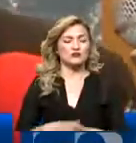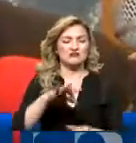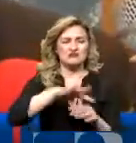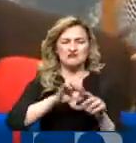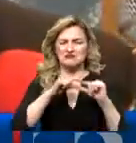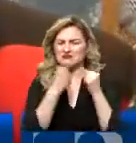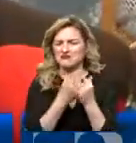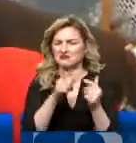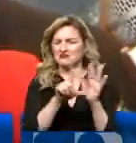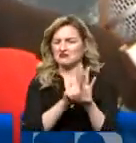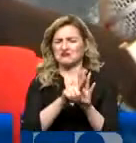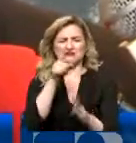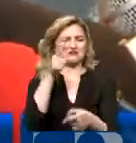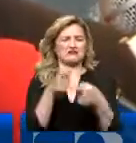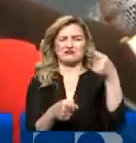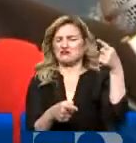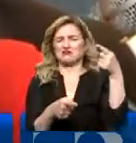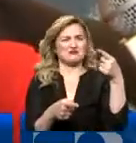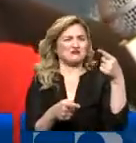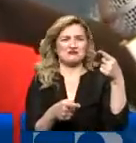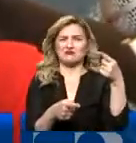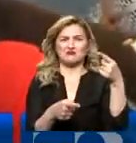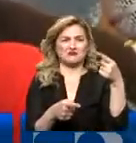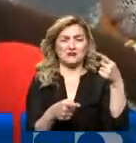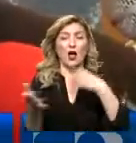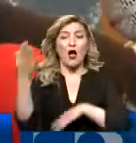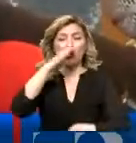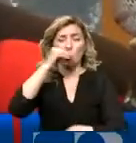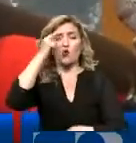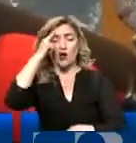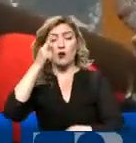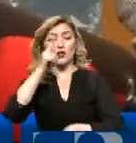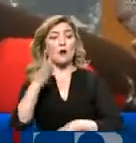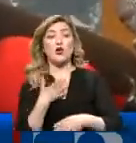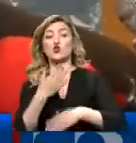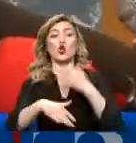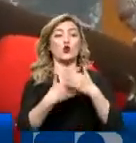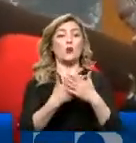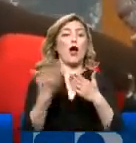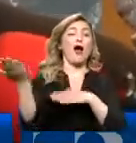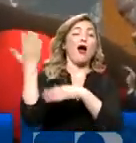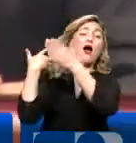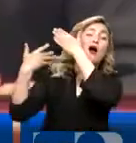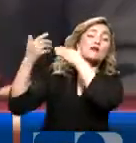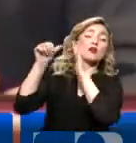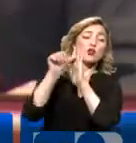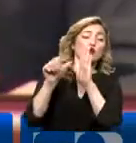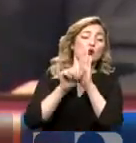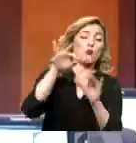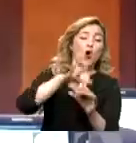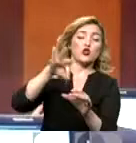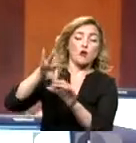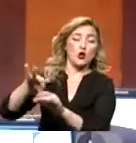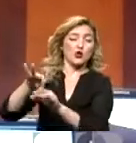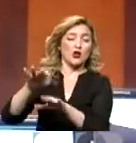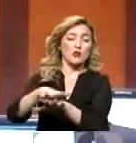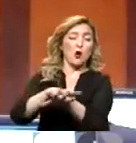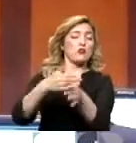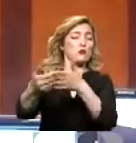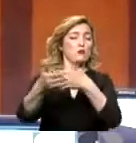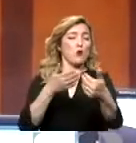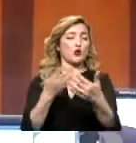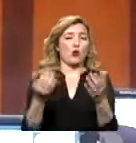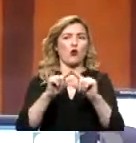forma inserta por el correato. En el pasado votábamos artículo por artículo, así nos demoremos. El más polémico es el tema de